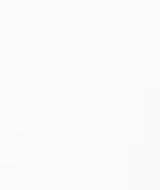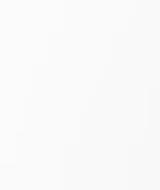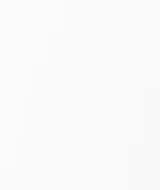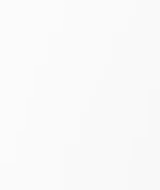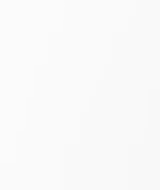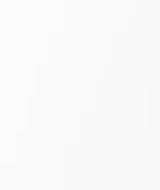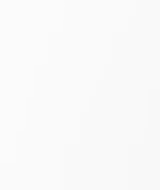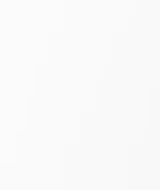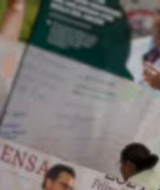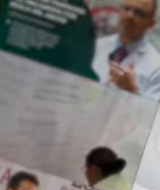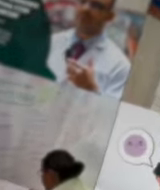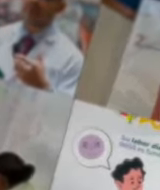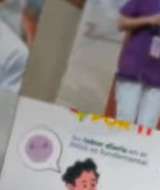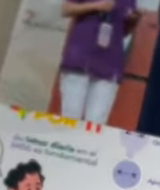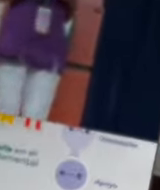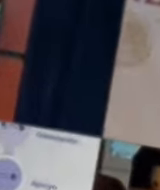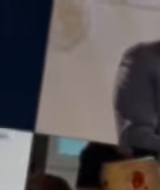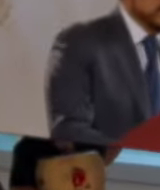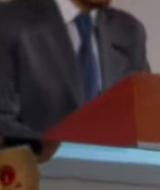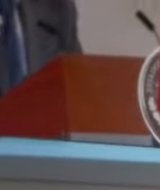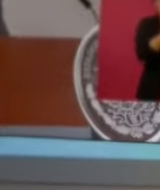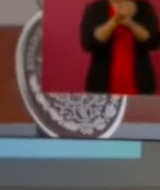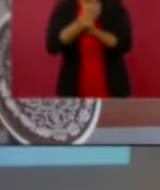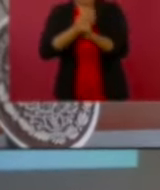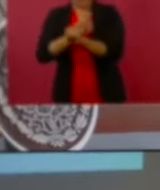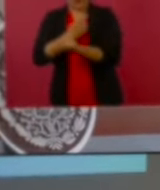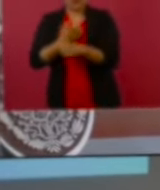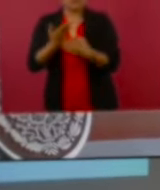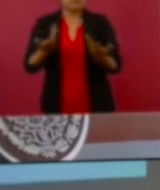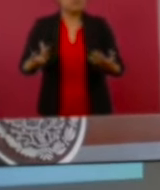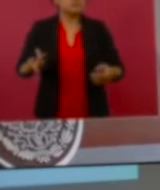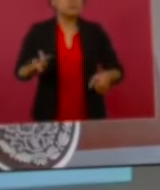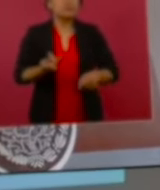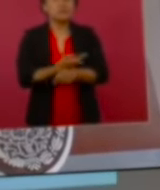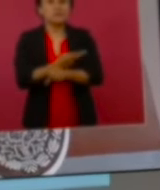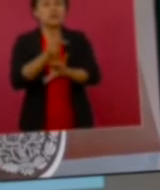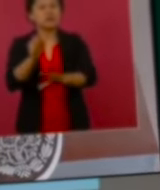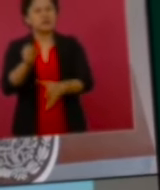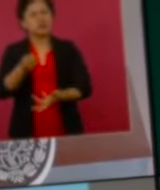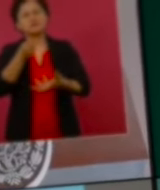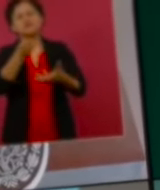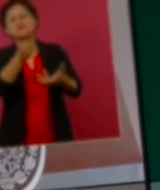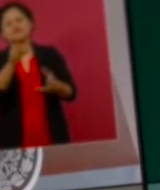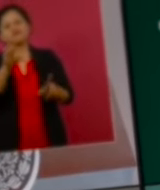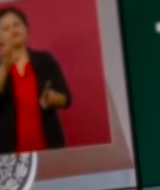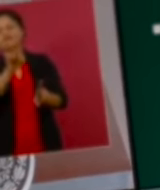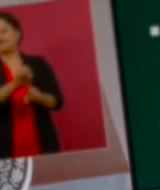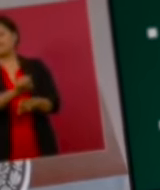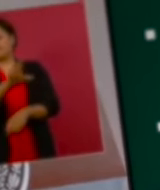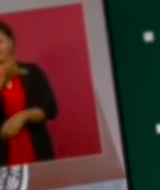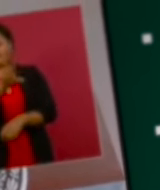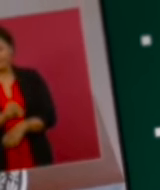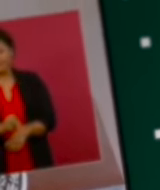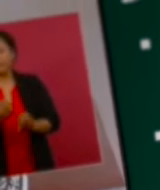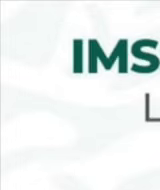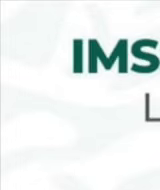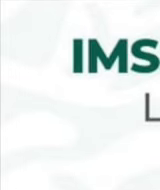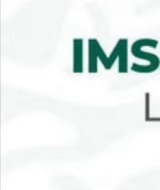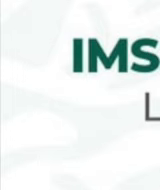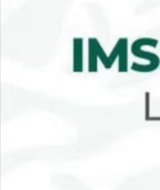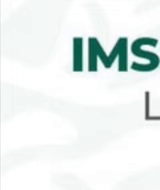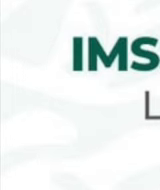IMSS informa. Estas son las actividades destacadas en el Instituto Mexicano del Seguro Social del 18 al 24 de